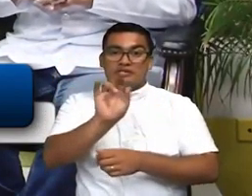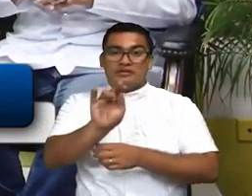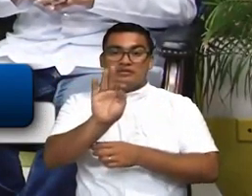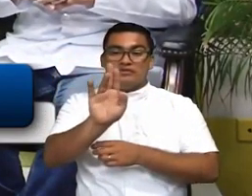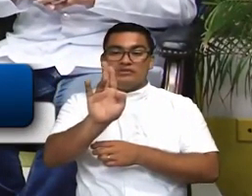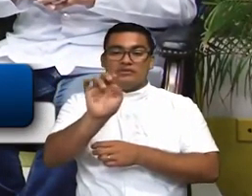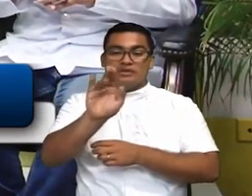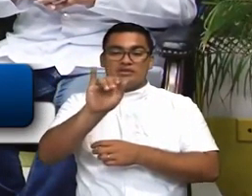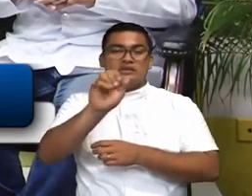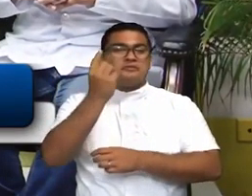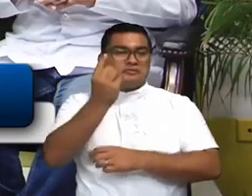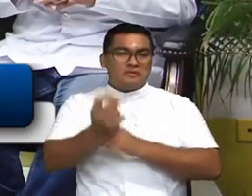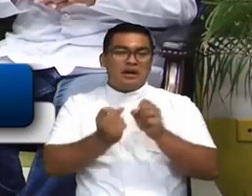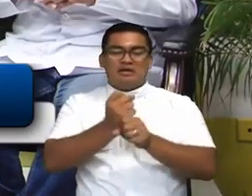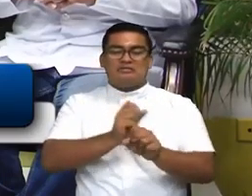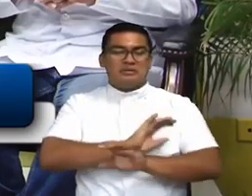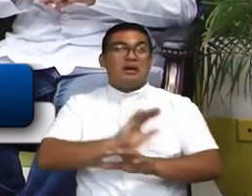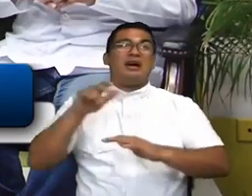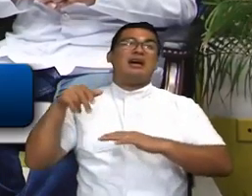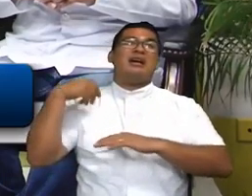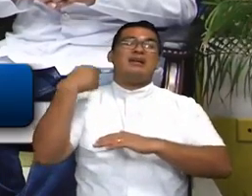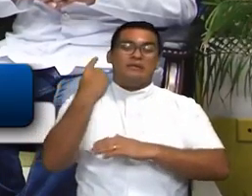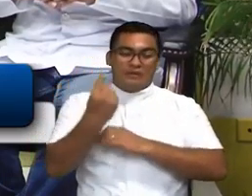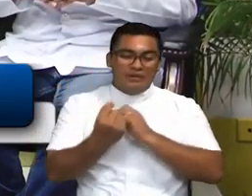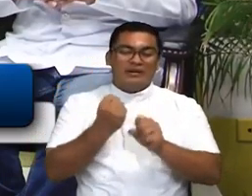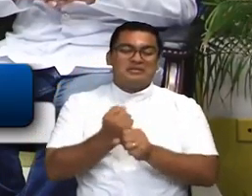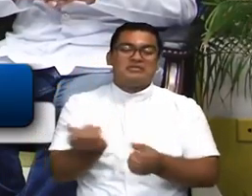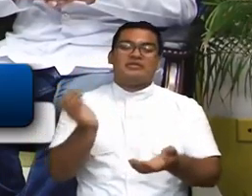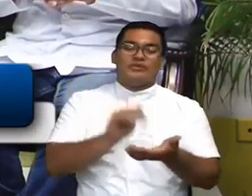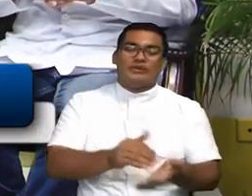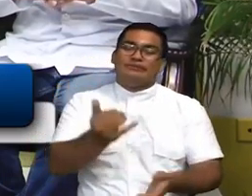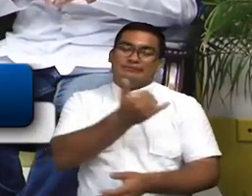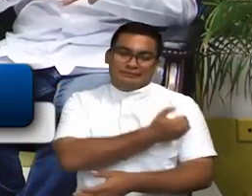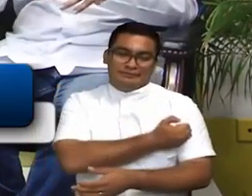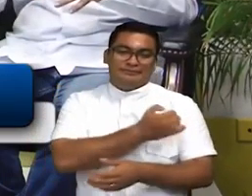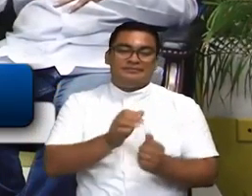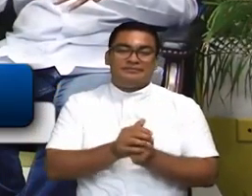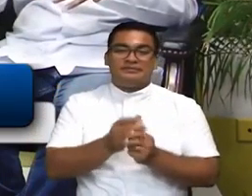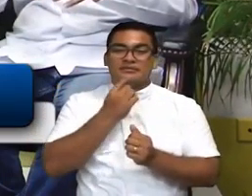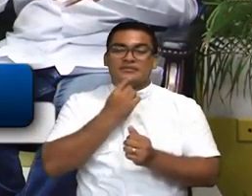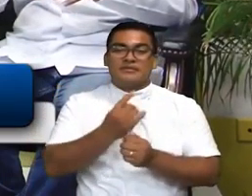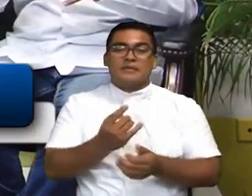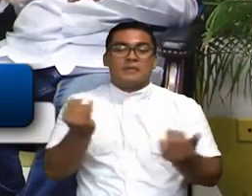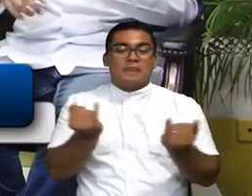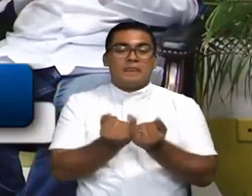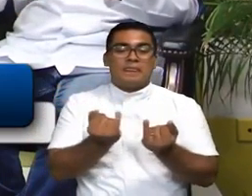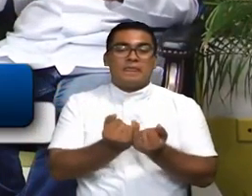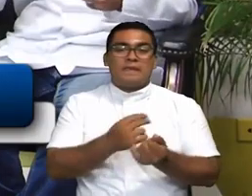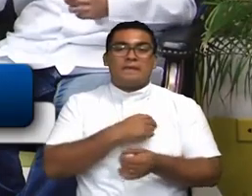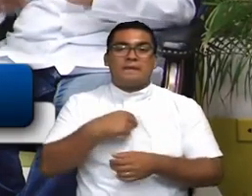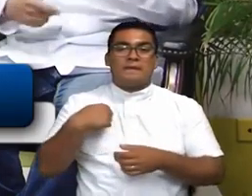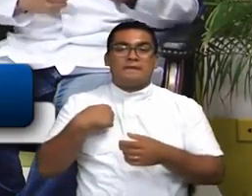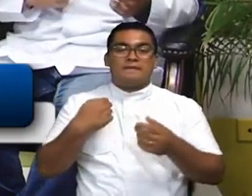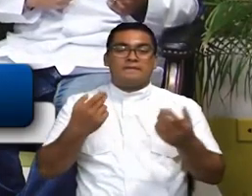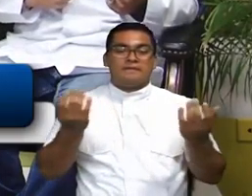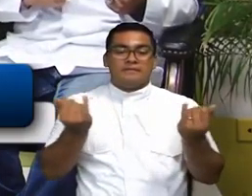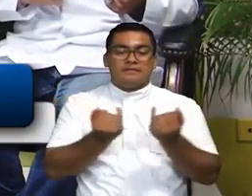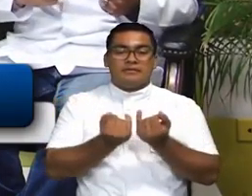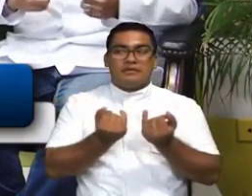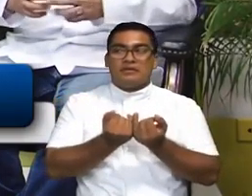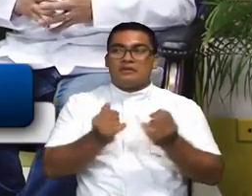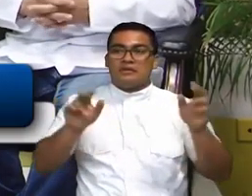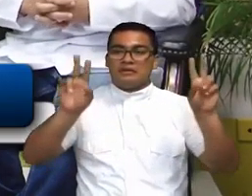año, ¿ya? Y aparte de eso, pues ahorita siempre se está haciendo lo que es la modificación y la actualización de